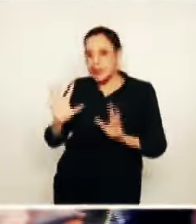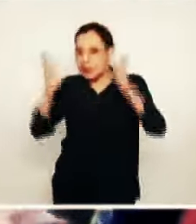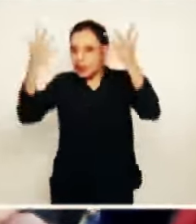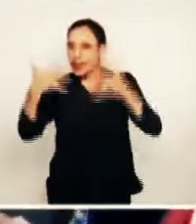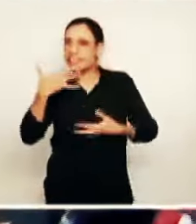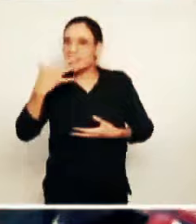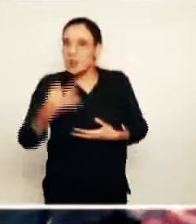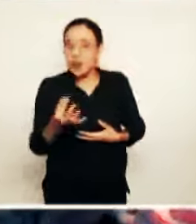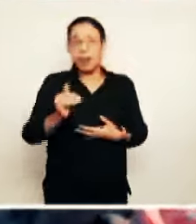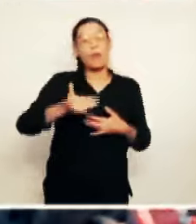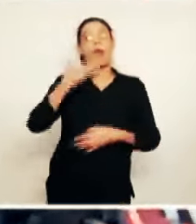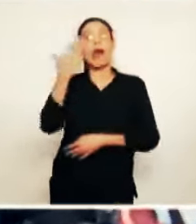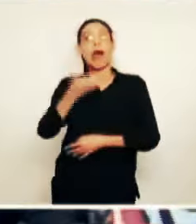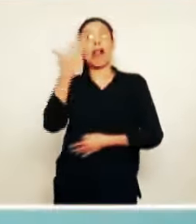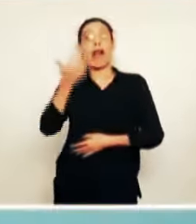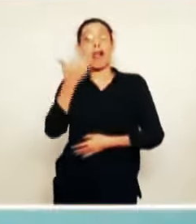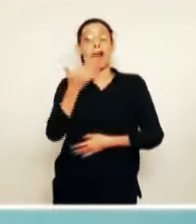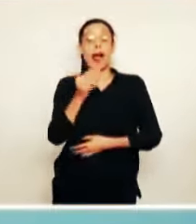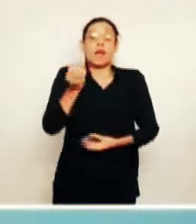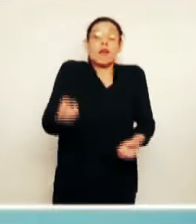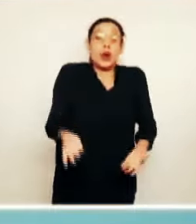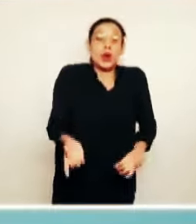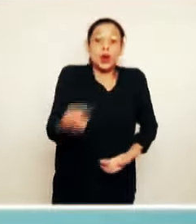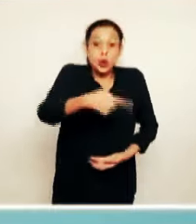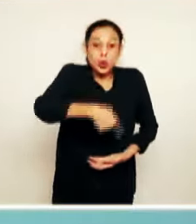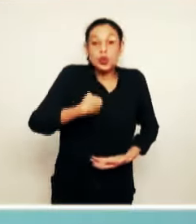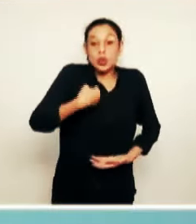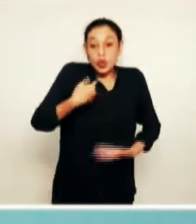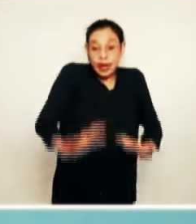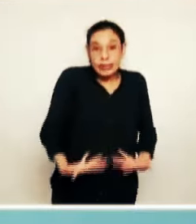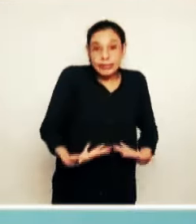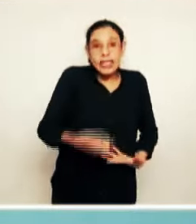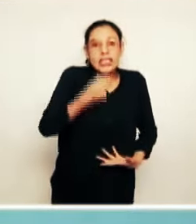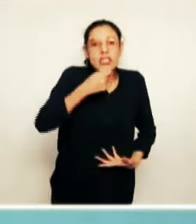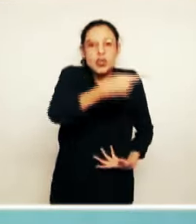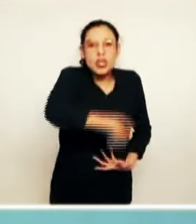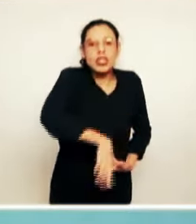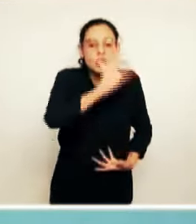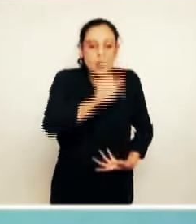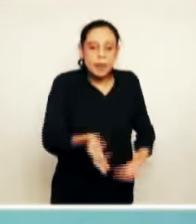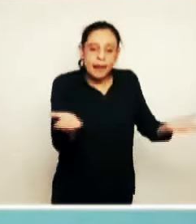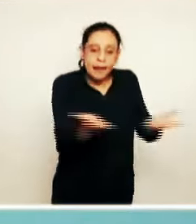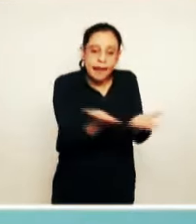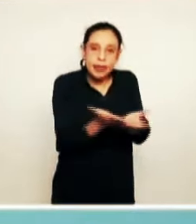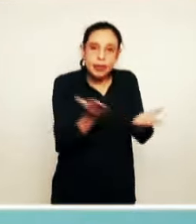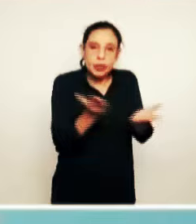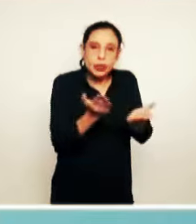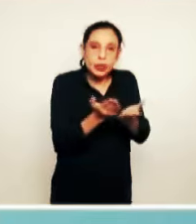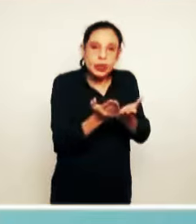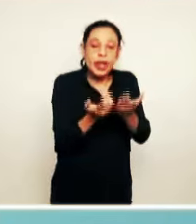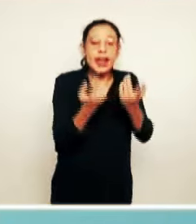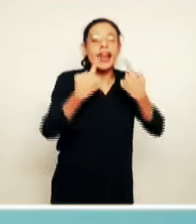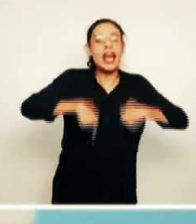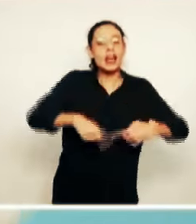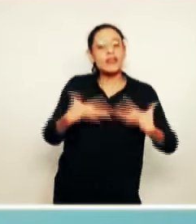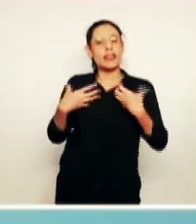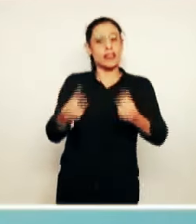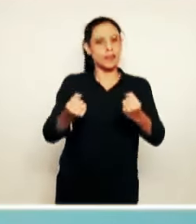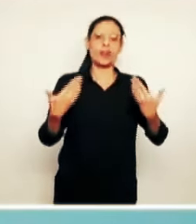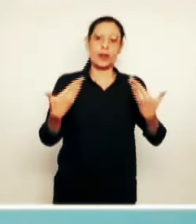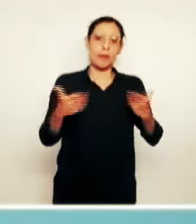bueno, te tengo podrido, pero si todos supieran y estudiáramos un poco más, podríamos defender mejor las cosas también.